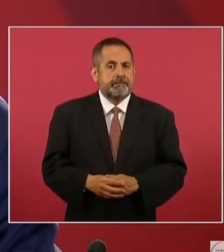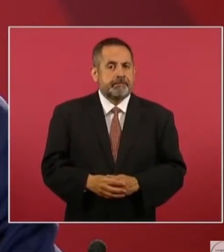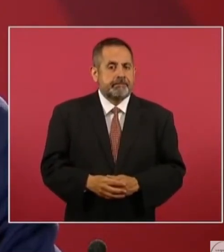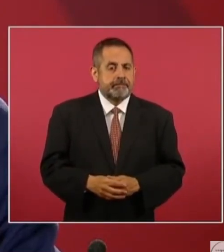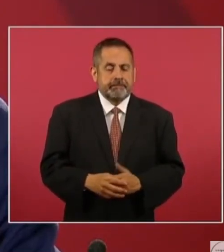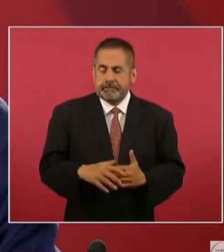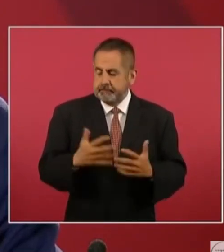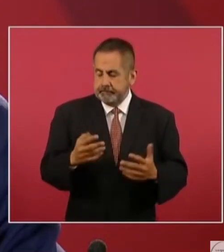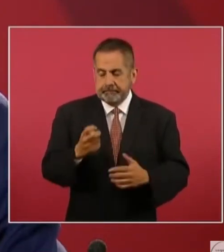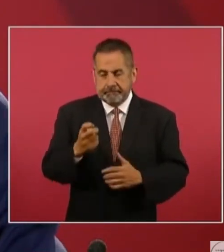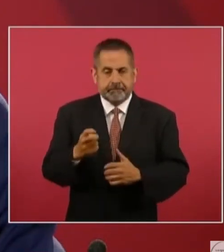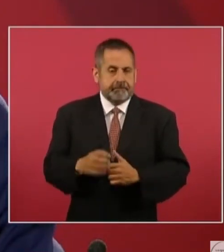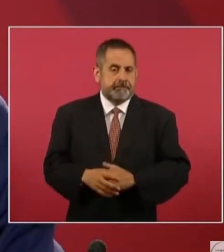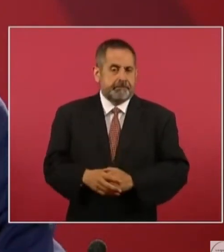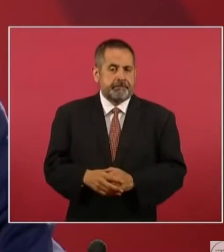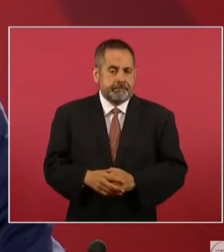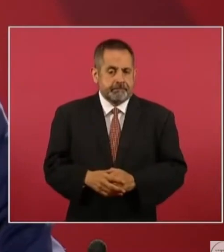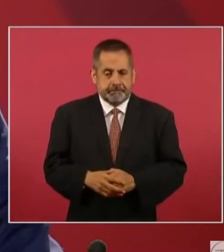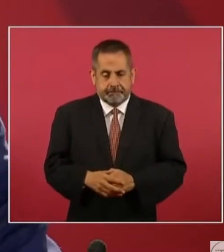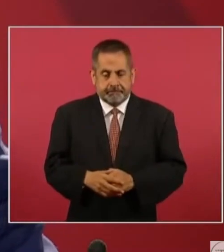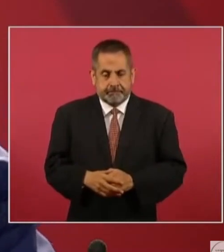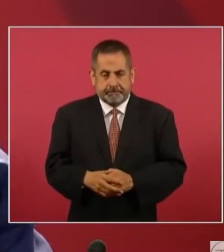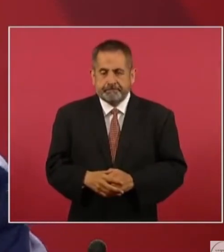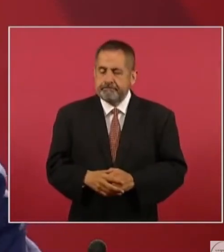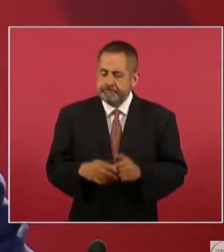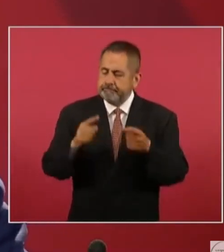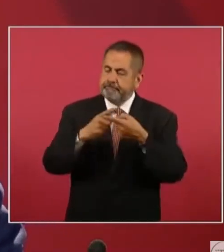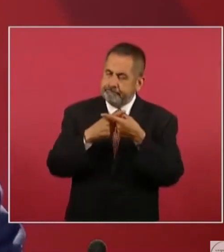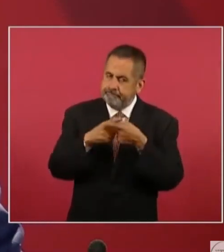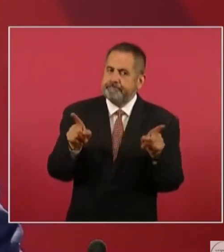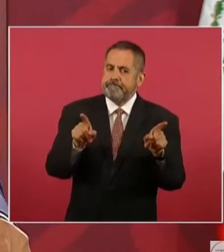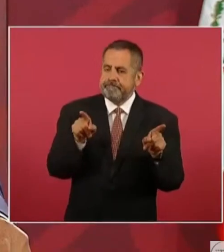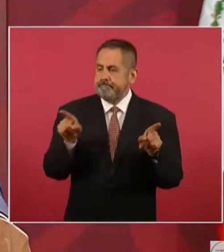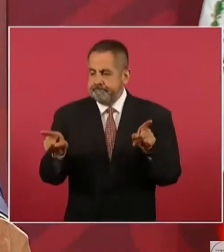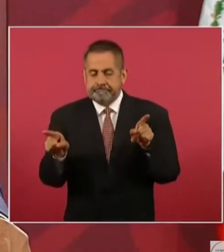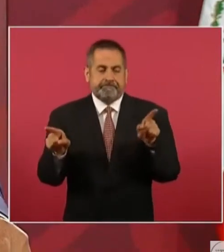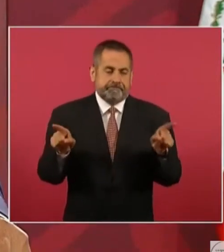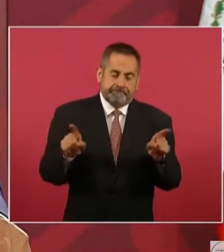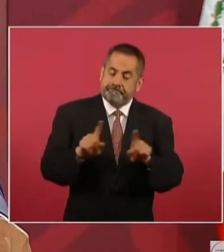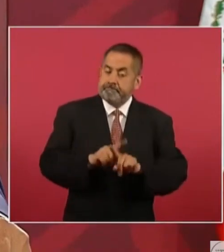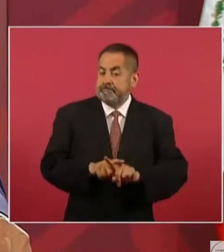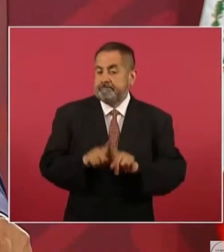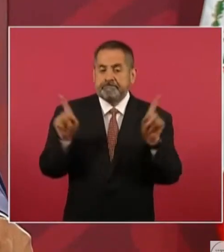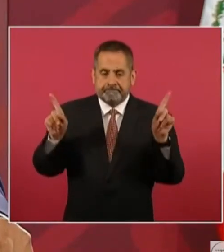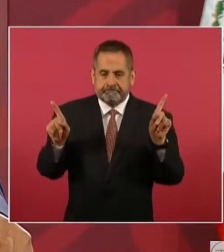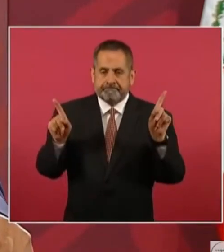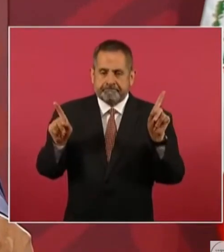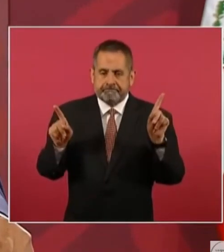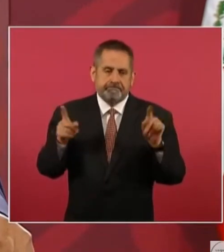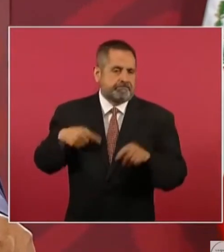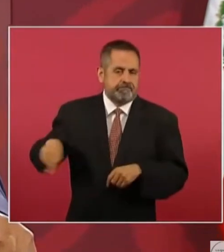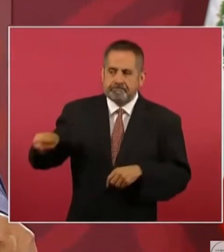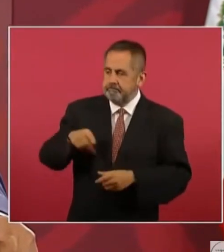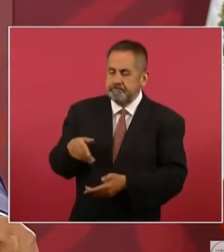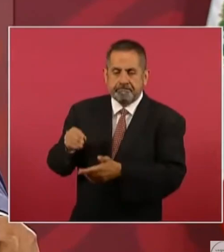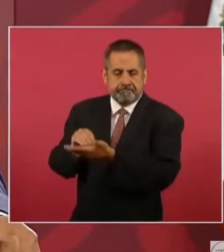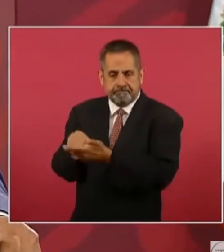entonces si hay diferencia y vamos a seguir así